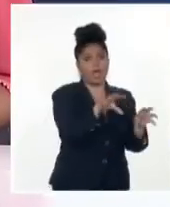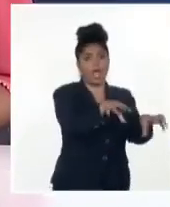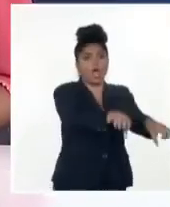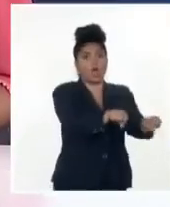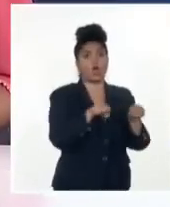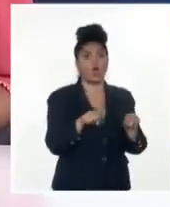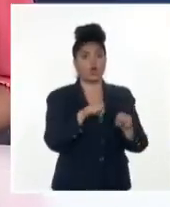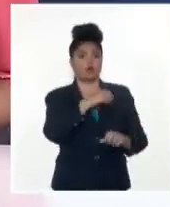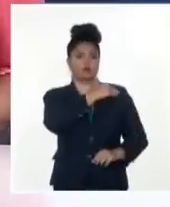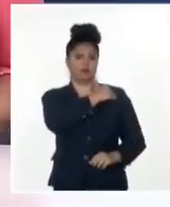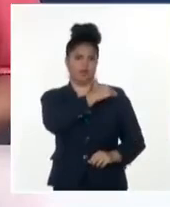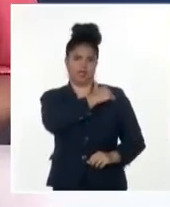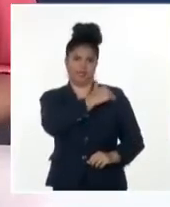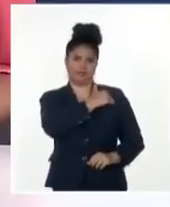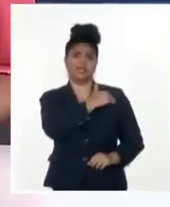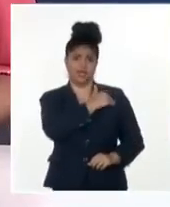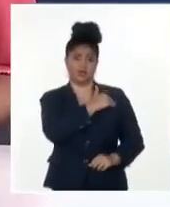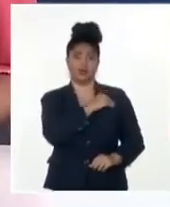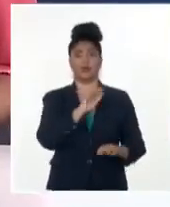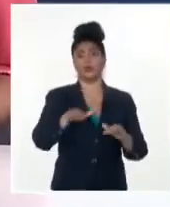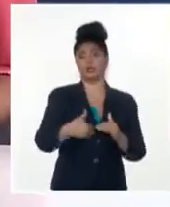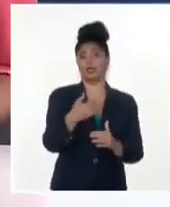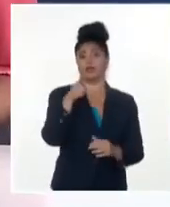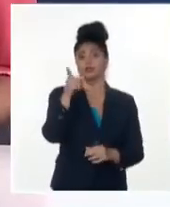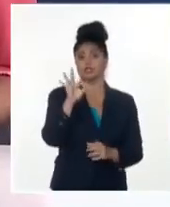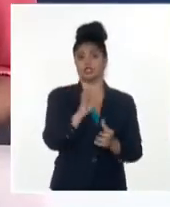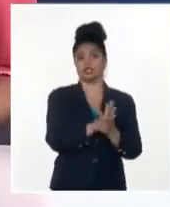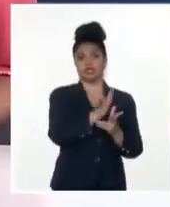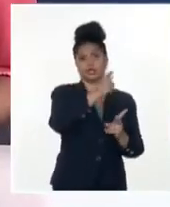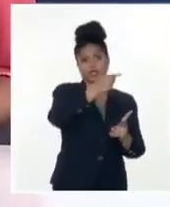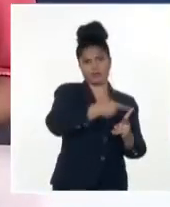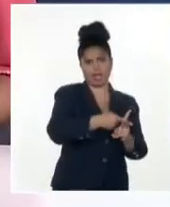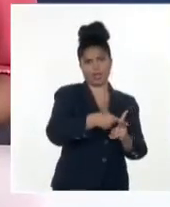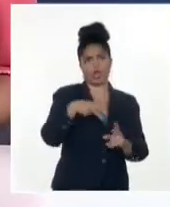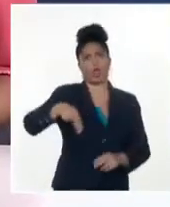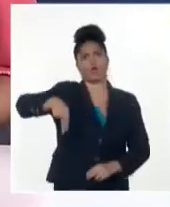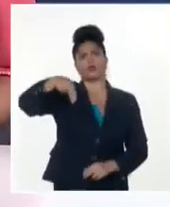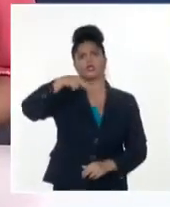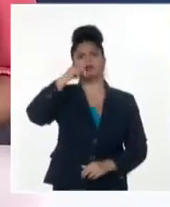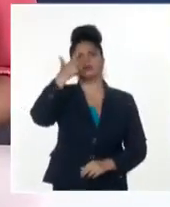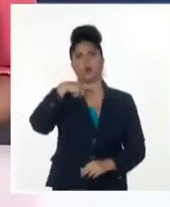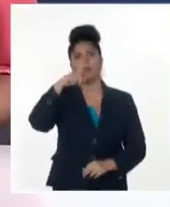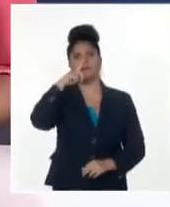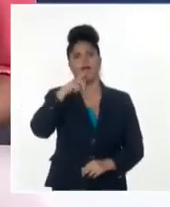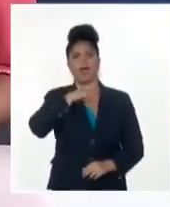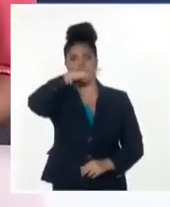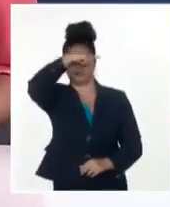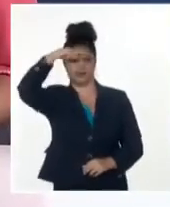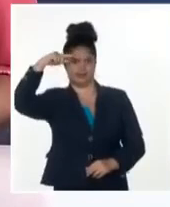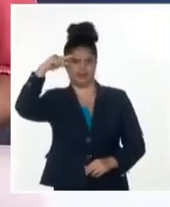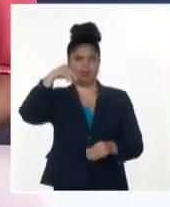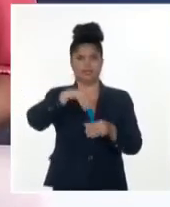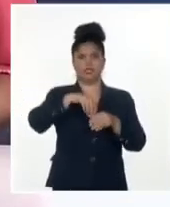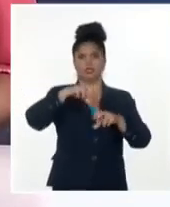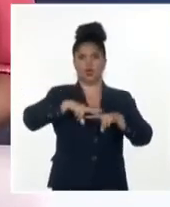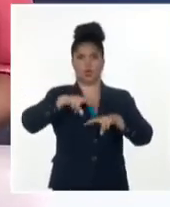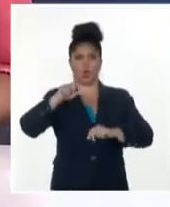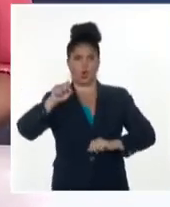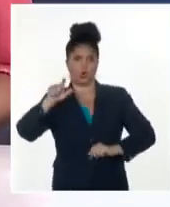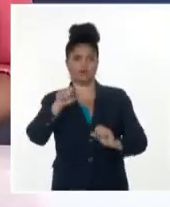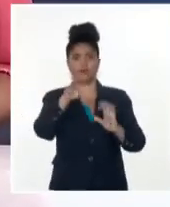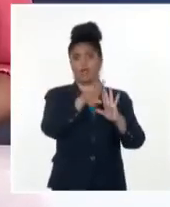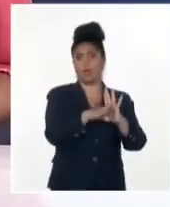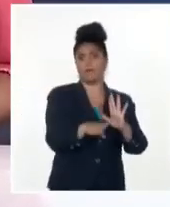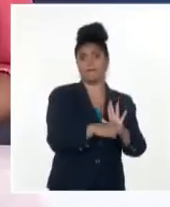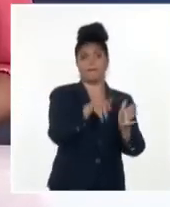del Interior el pasado 18 de mayo al norte del municipio Banes, Holguín, como resultado del plan de medidas para fortalecer el